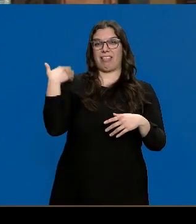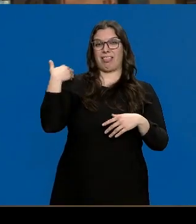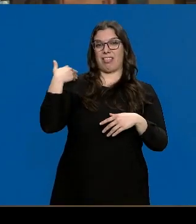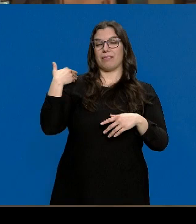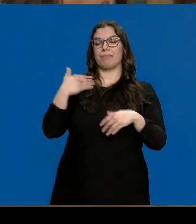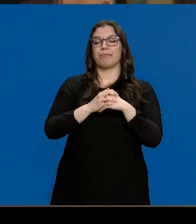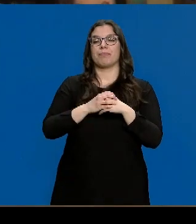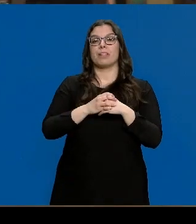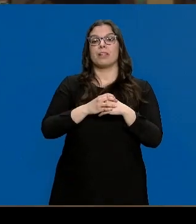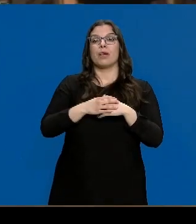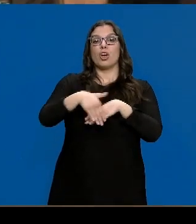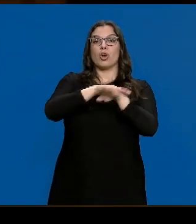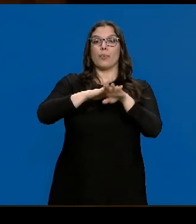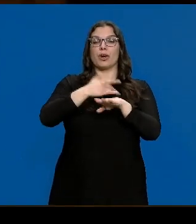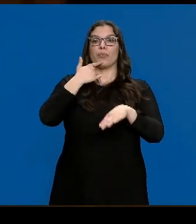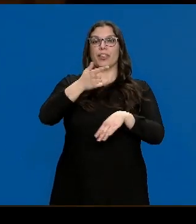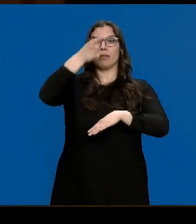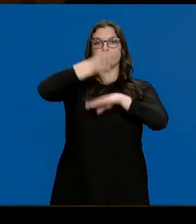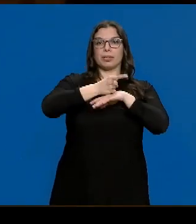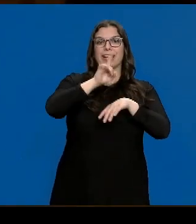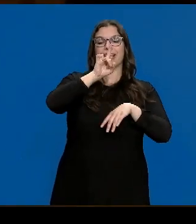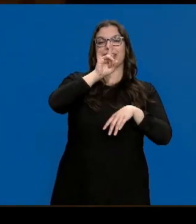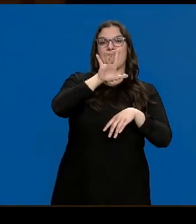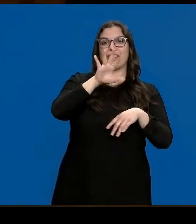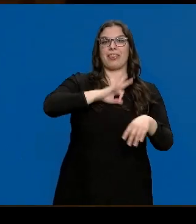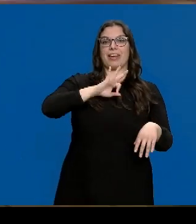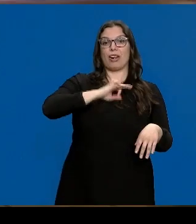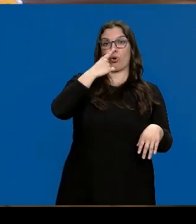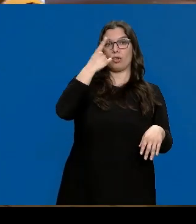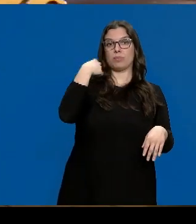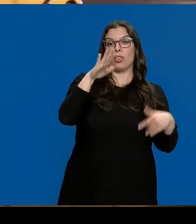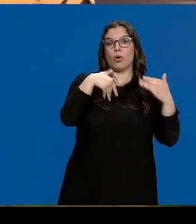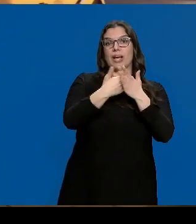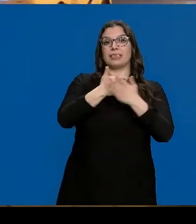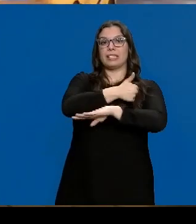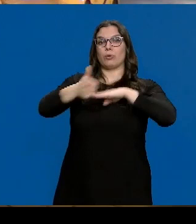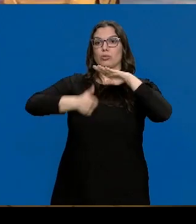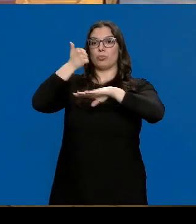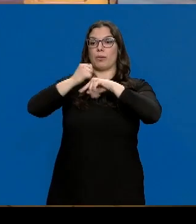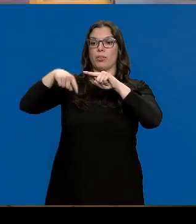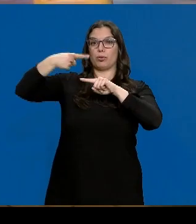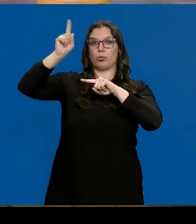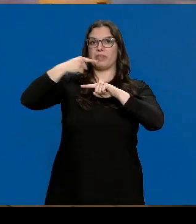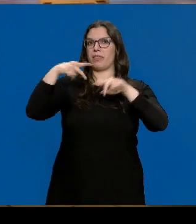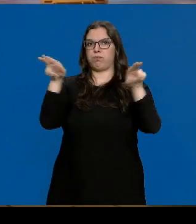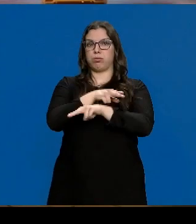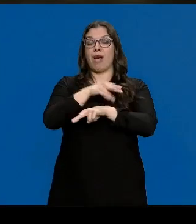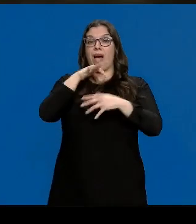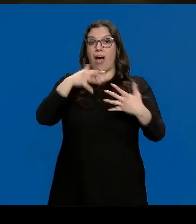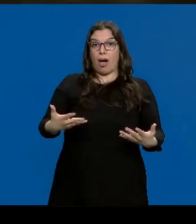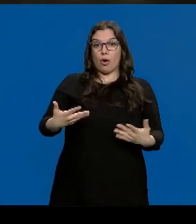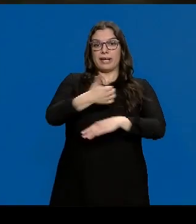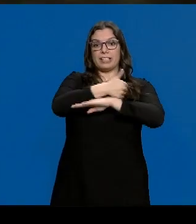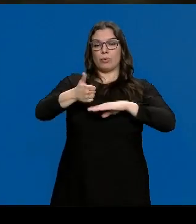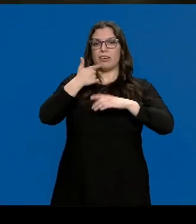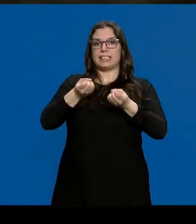Gobierno regional lo decretó el 15 de enero de 2021 hasta que el Supremo lo suspendió un mes después. Ahora el Alto Tribunal, en